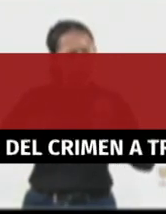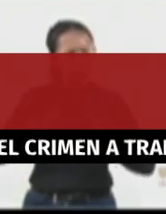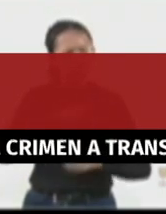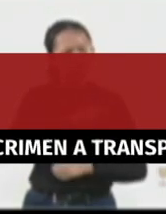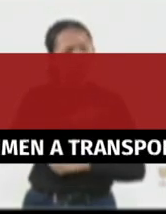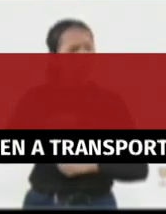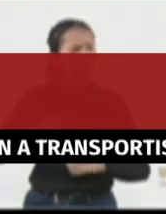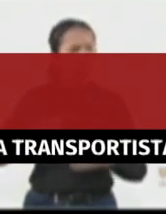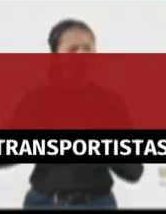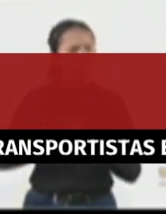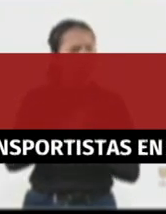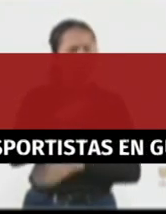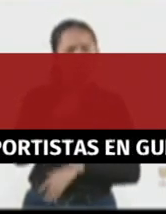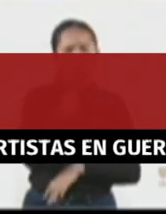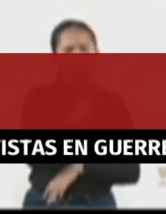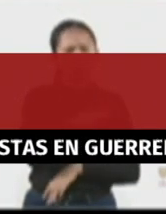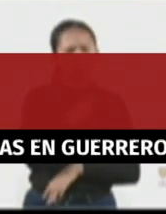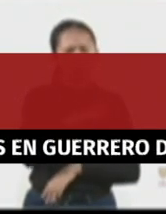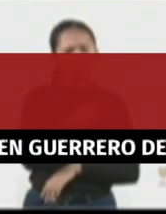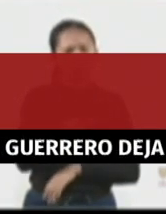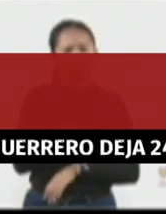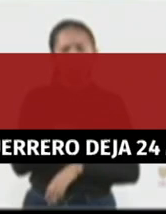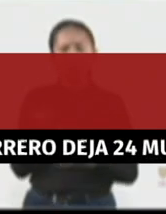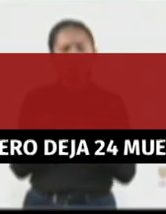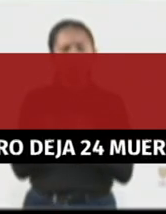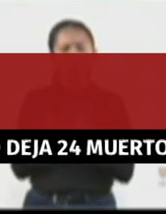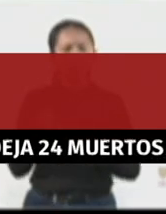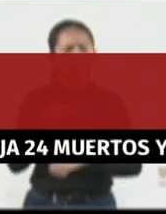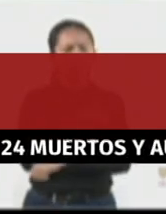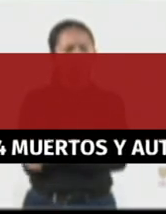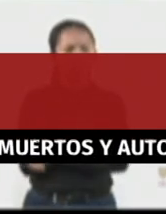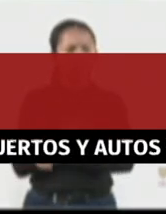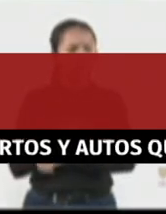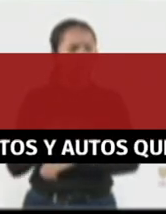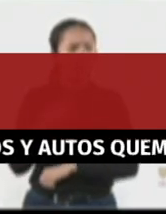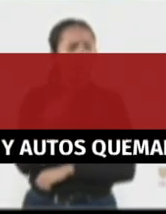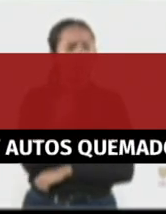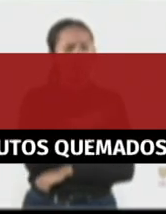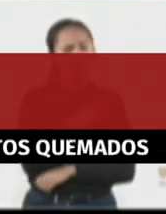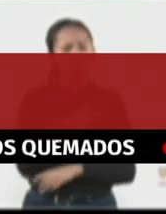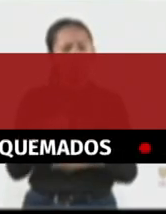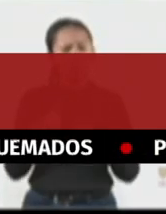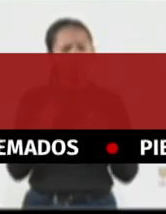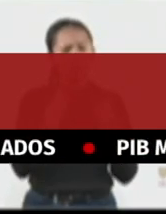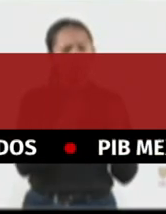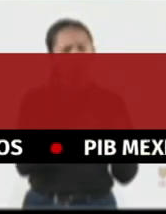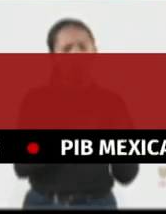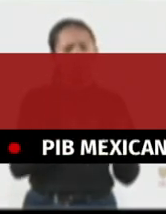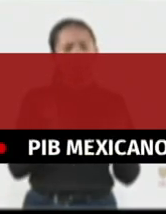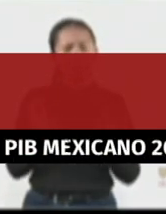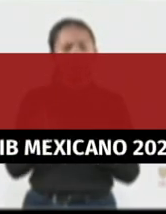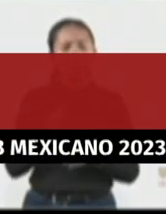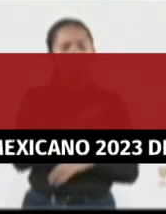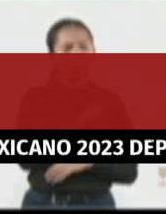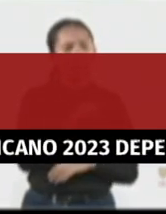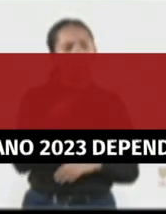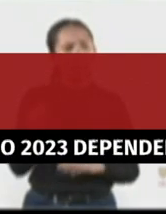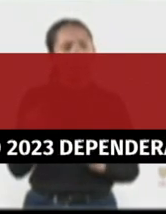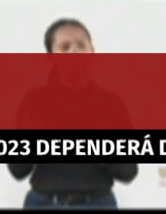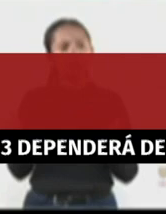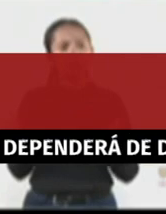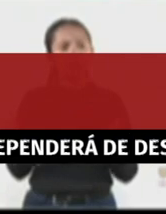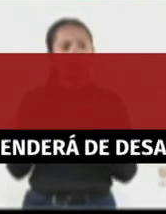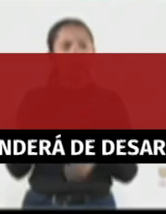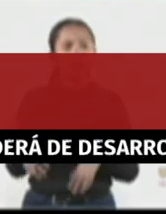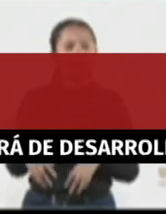quieran ser y la oportunidad que les puedan dar las condiciones que tienen, pero